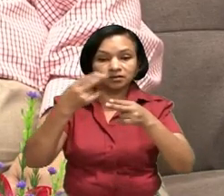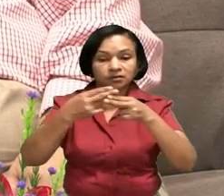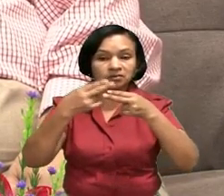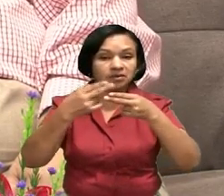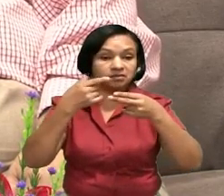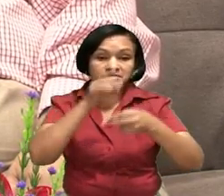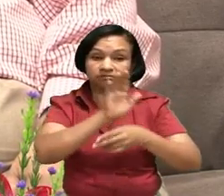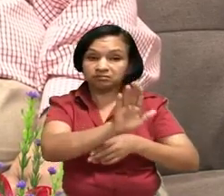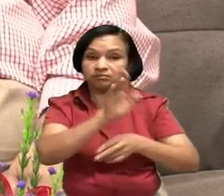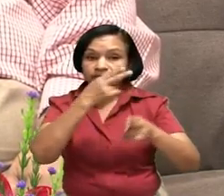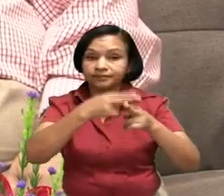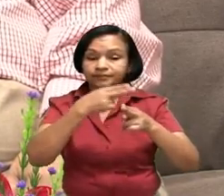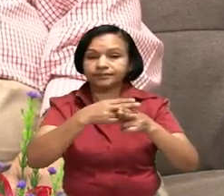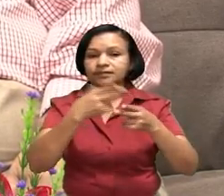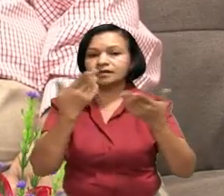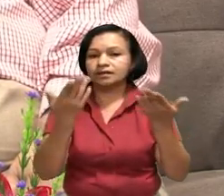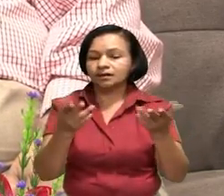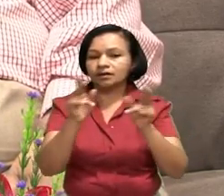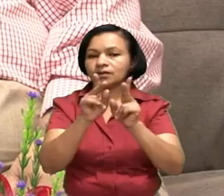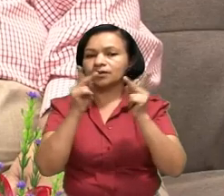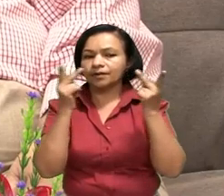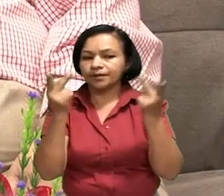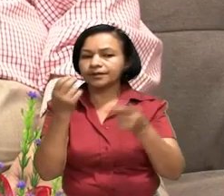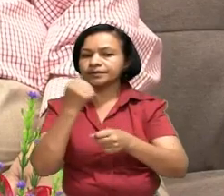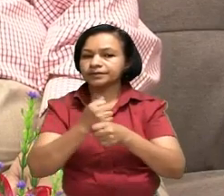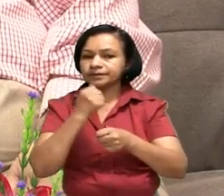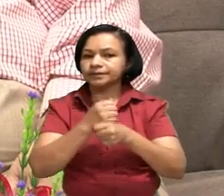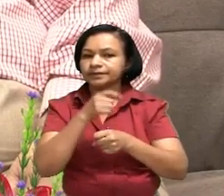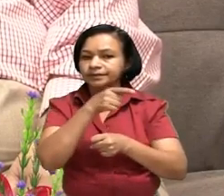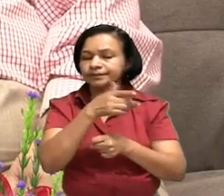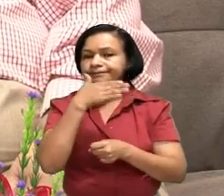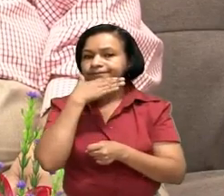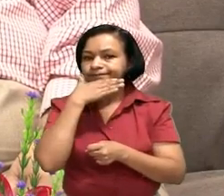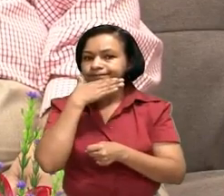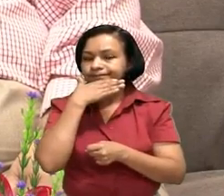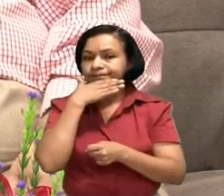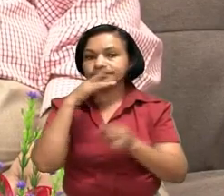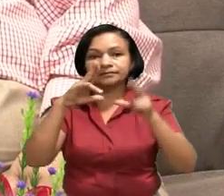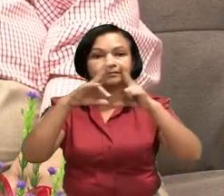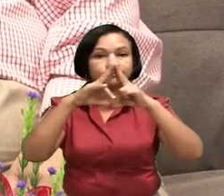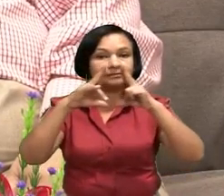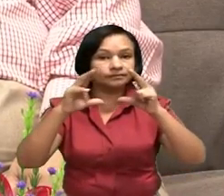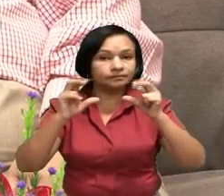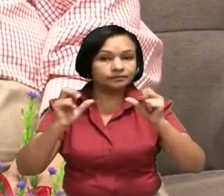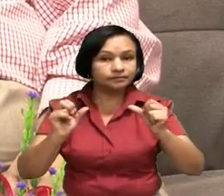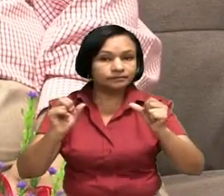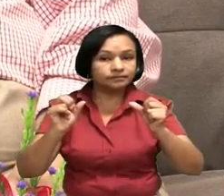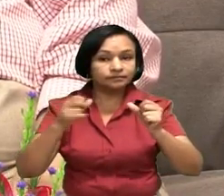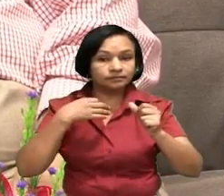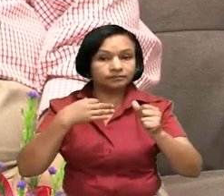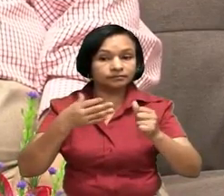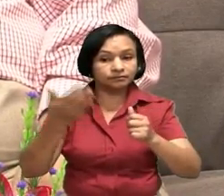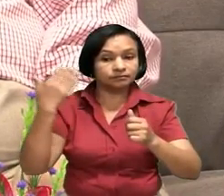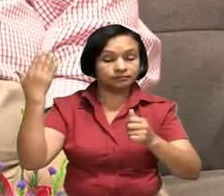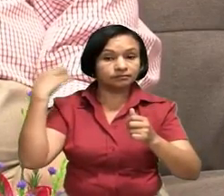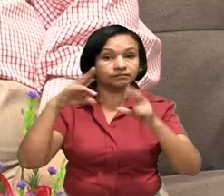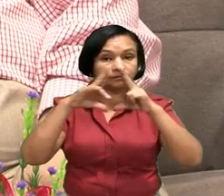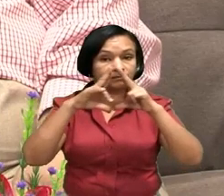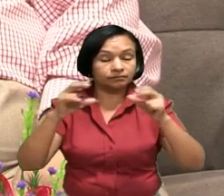tengan que ver mucho con el periodismo hemos llevado a nuestro país a situaciones que son